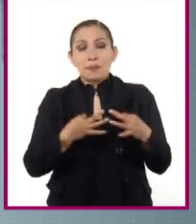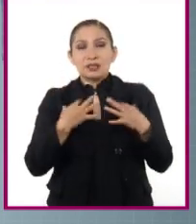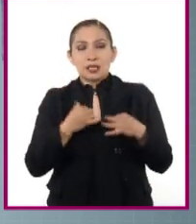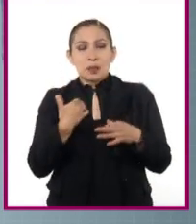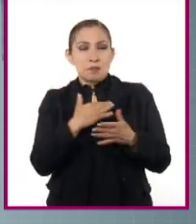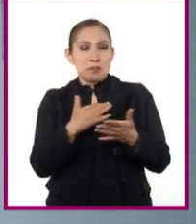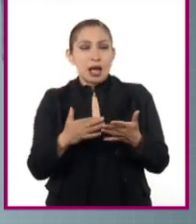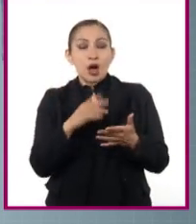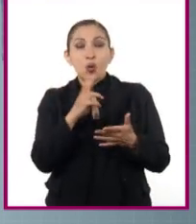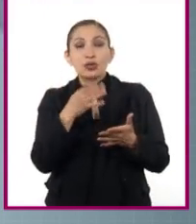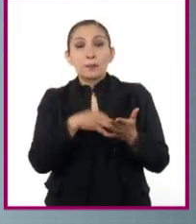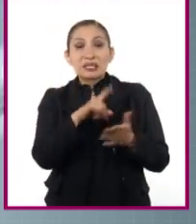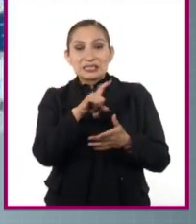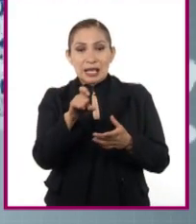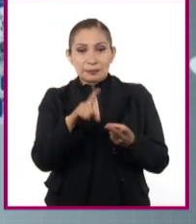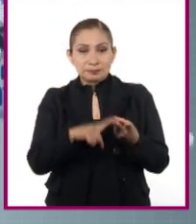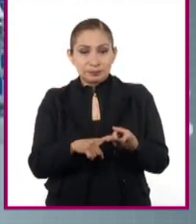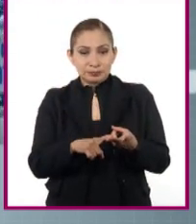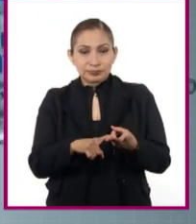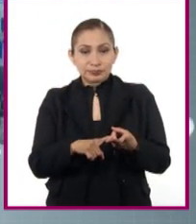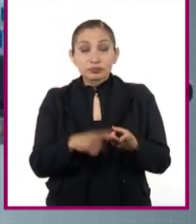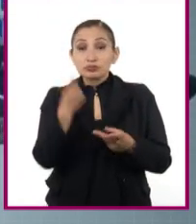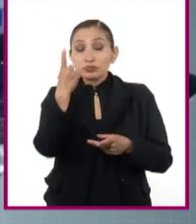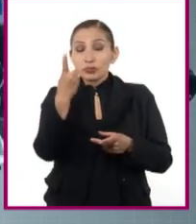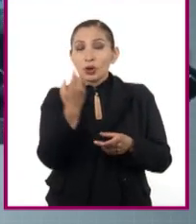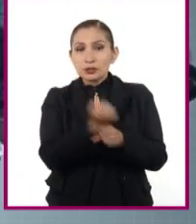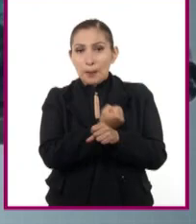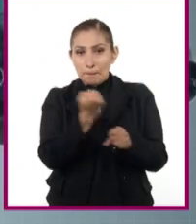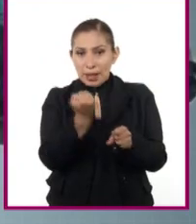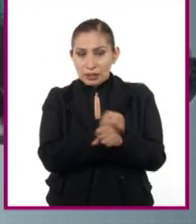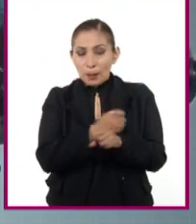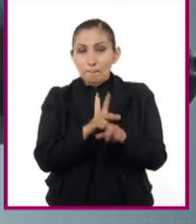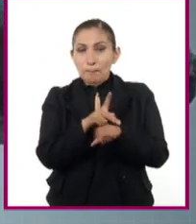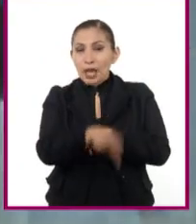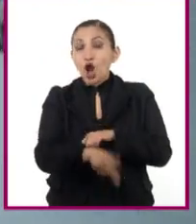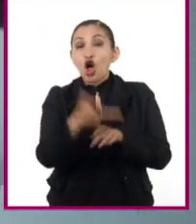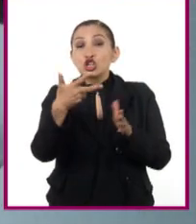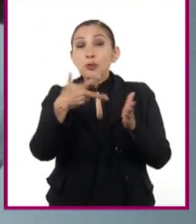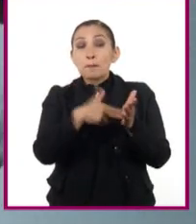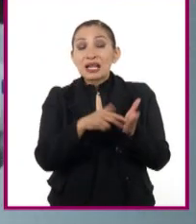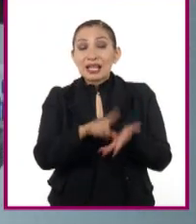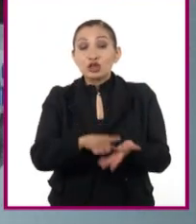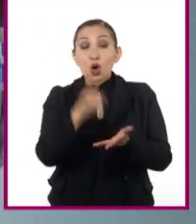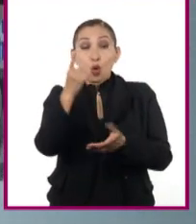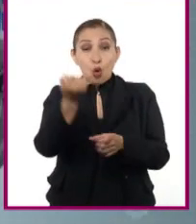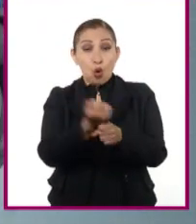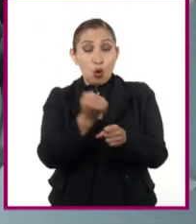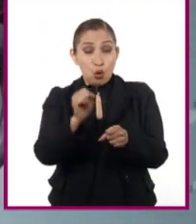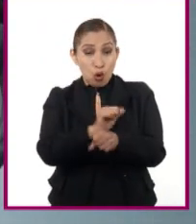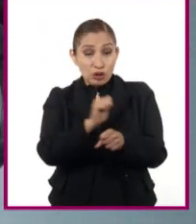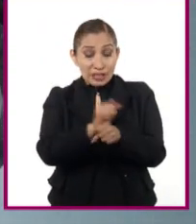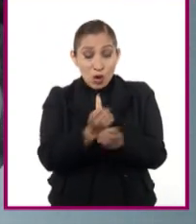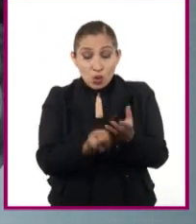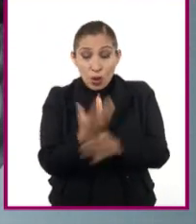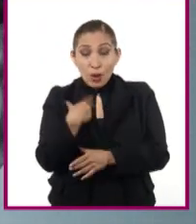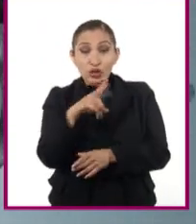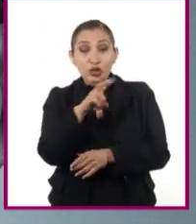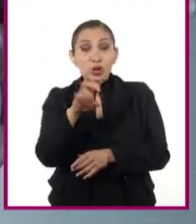camiseta mediana 4,100, un par de zapatos de piel 8,000 y un coche nuevo